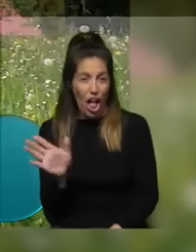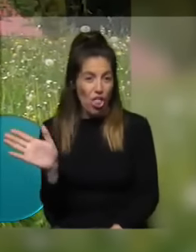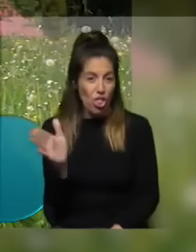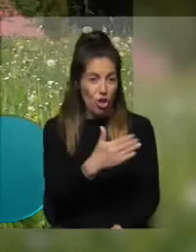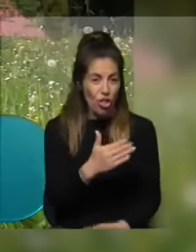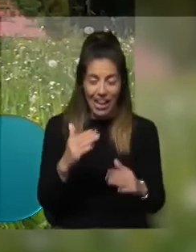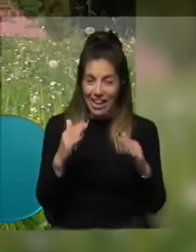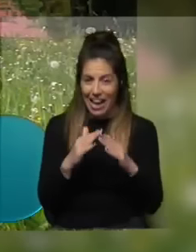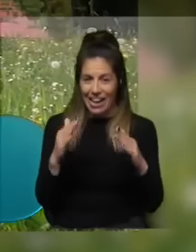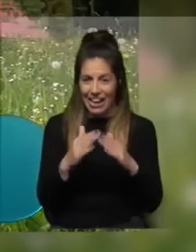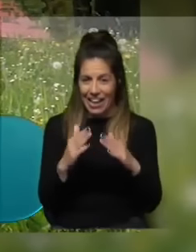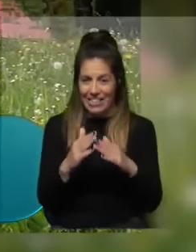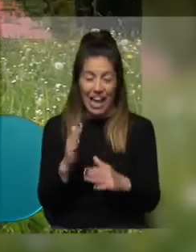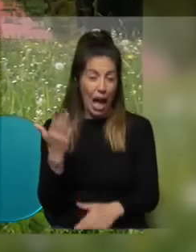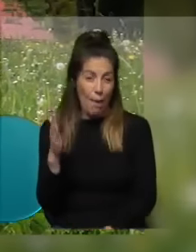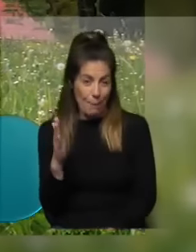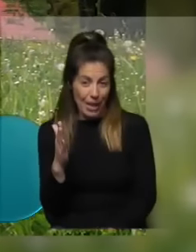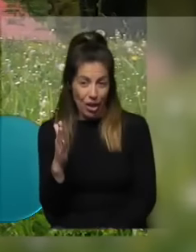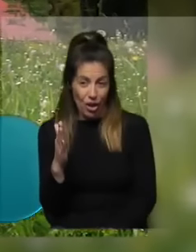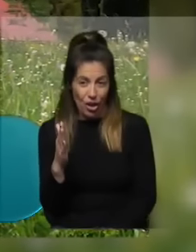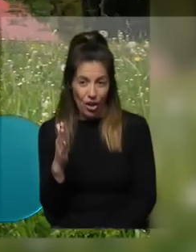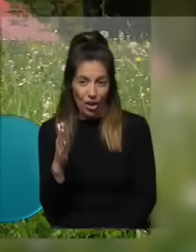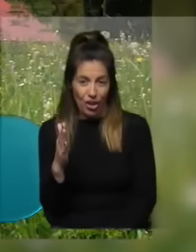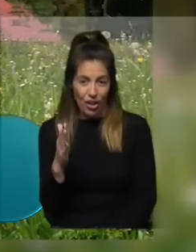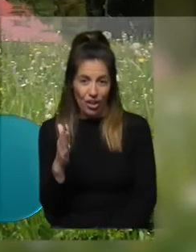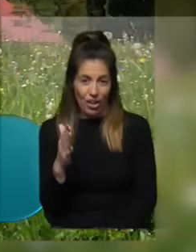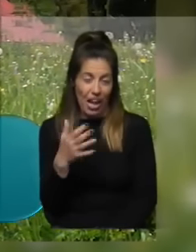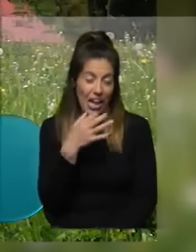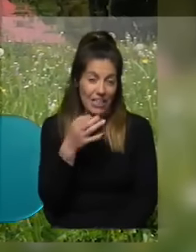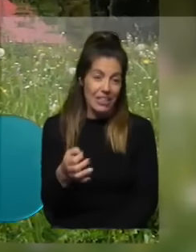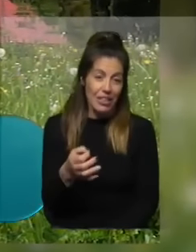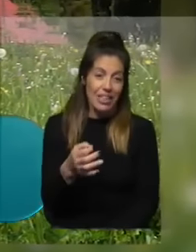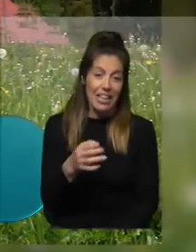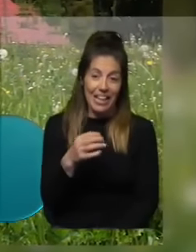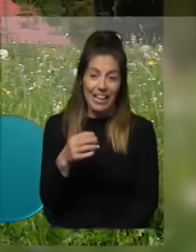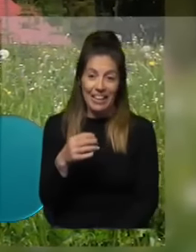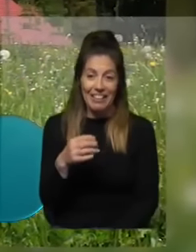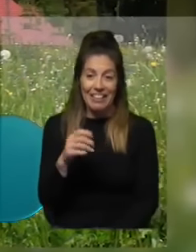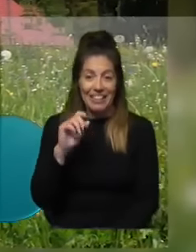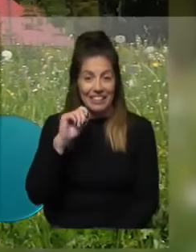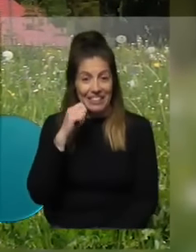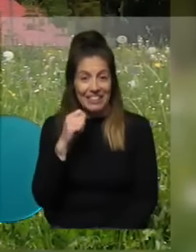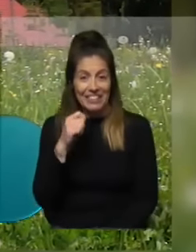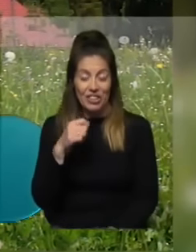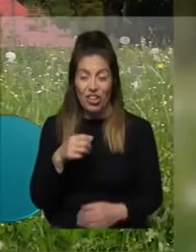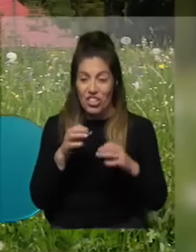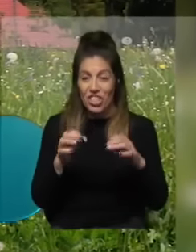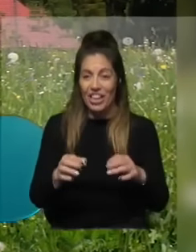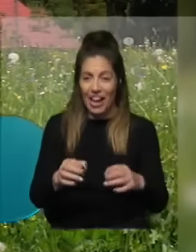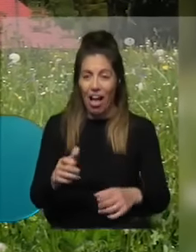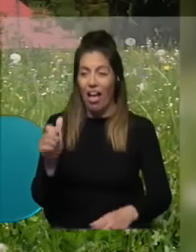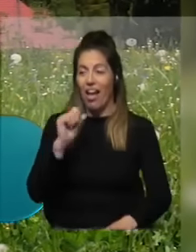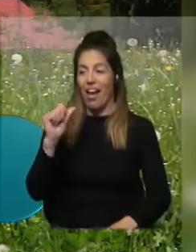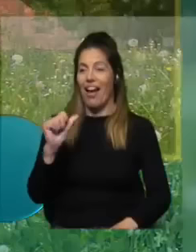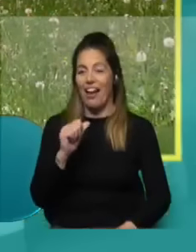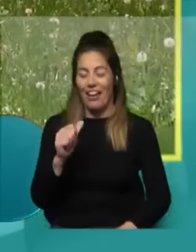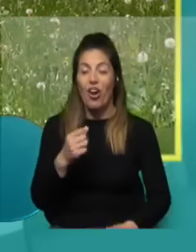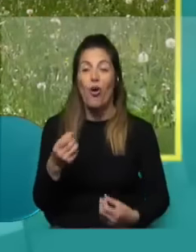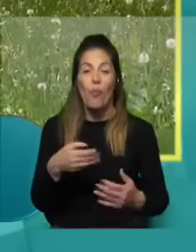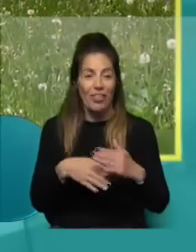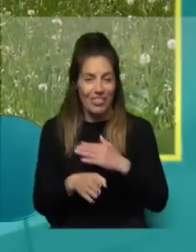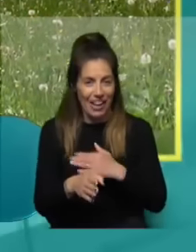casa espejada. Lindo para llegar un poco copeteado, no sé. No llegás nunca. Vas a buscar la llave para poner la